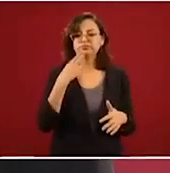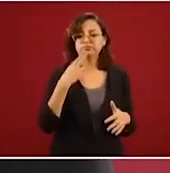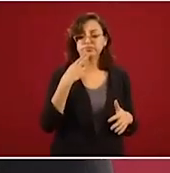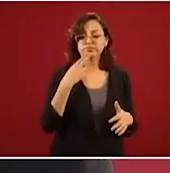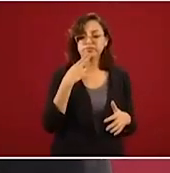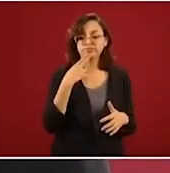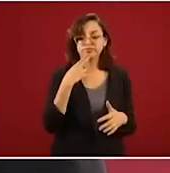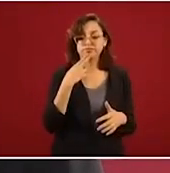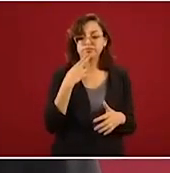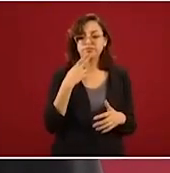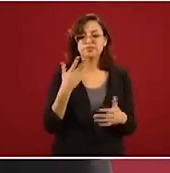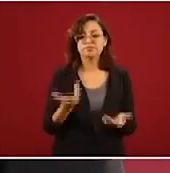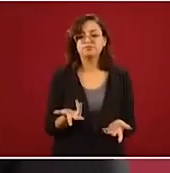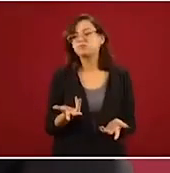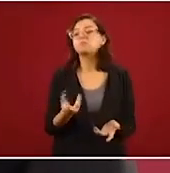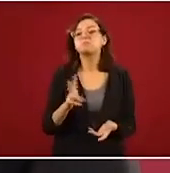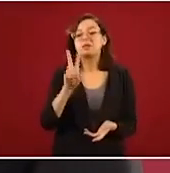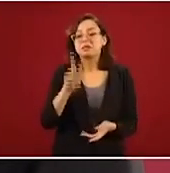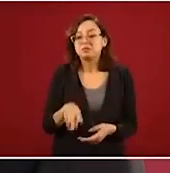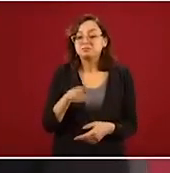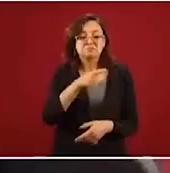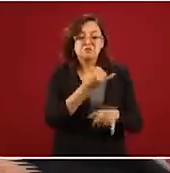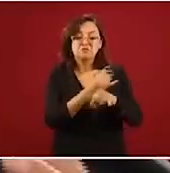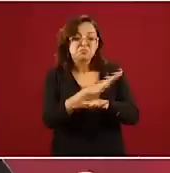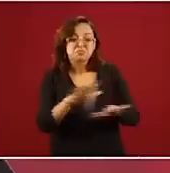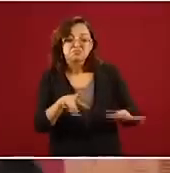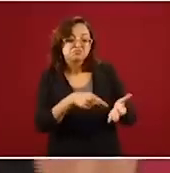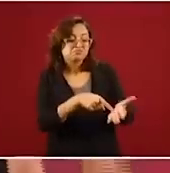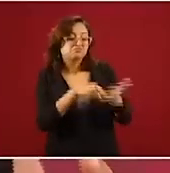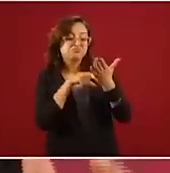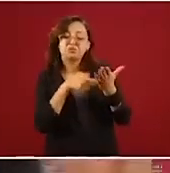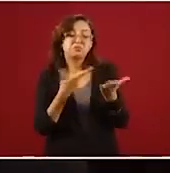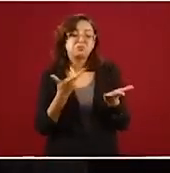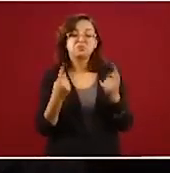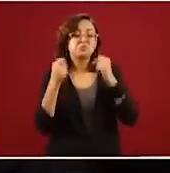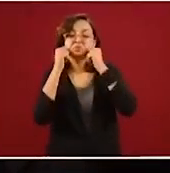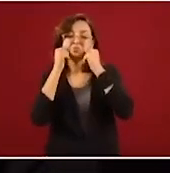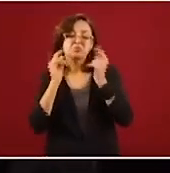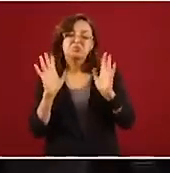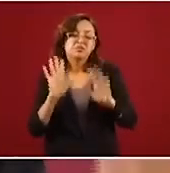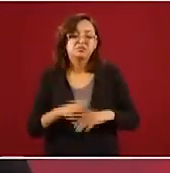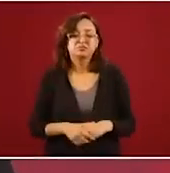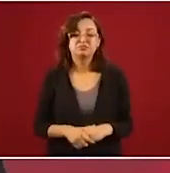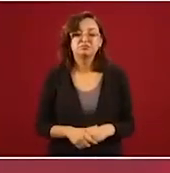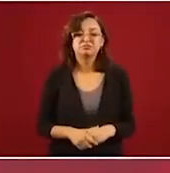Y a mí no me importan mucho, porque, repito, crecer